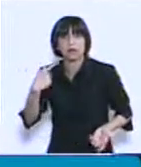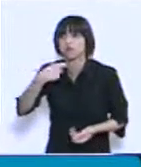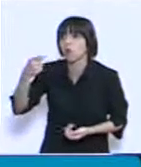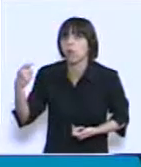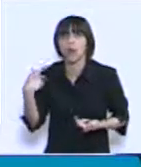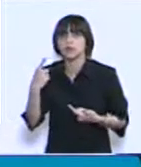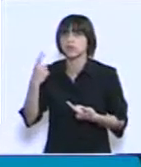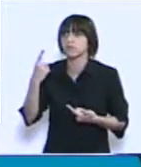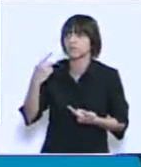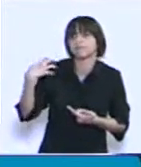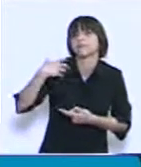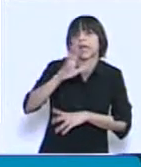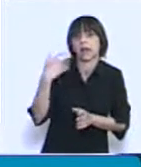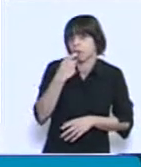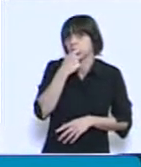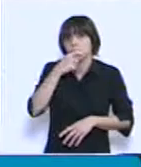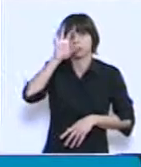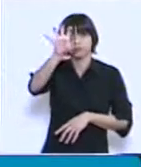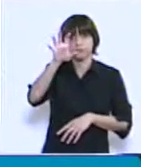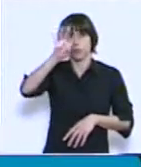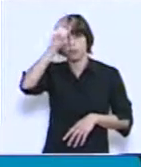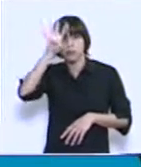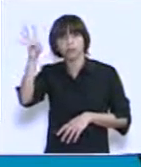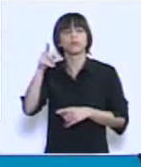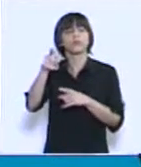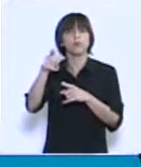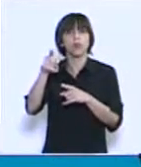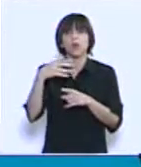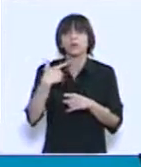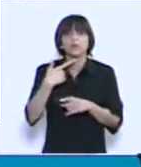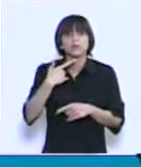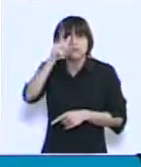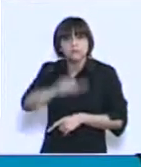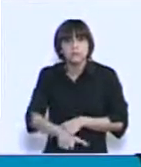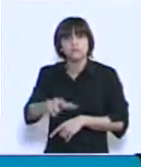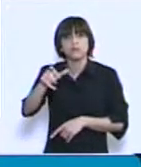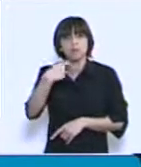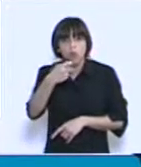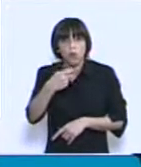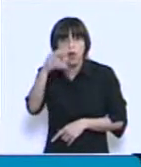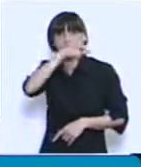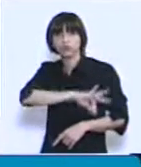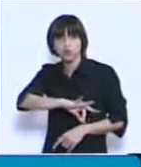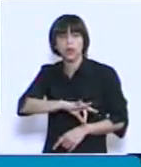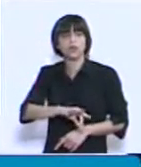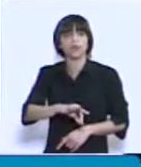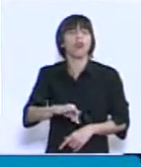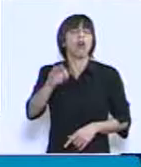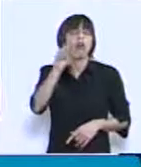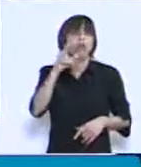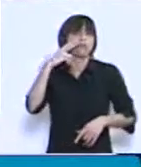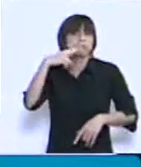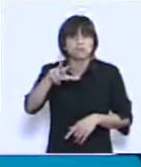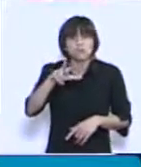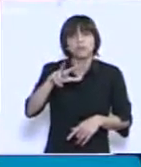por ejemplo, en mi provincia, en Formosa, el haber jubilatorio promedio es 3.728 pesos, el más bajo del país.